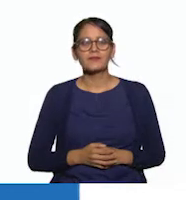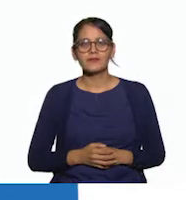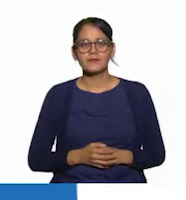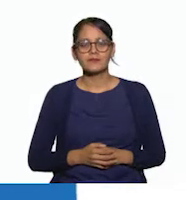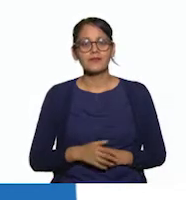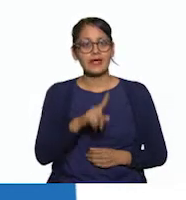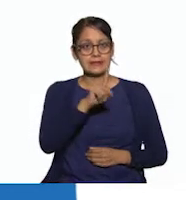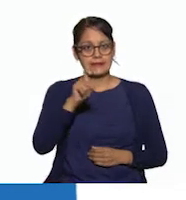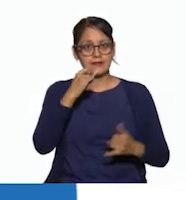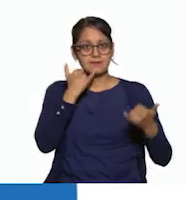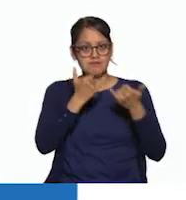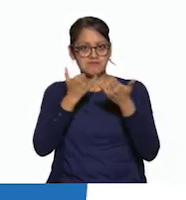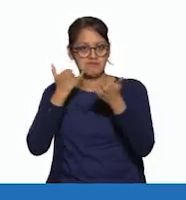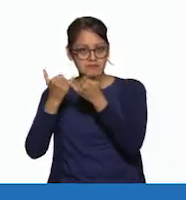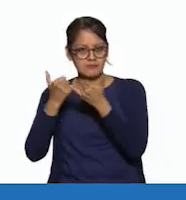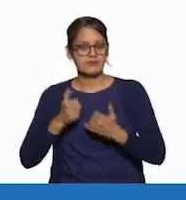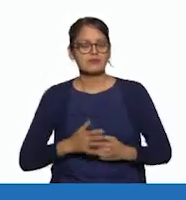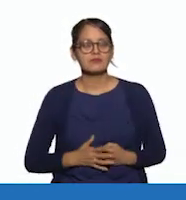5541-720413 con 100 líneas.